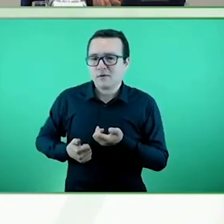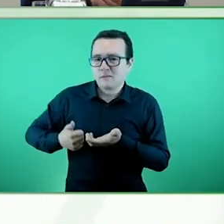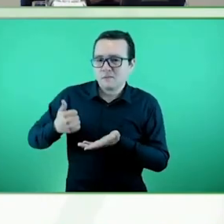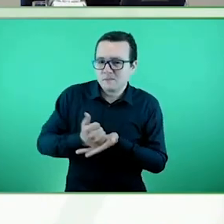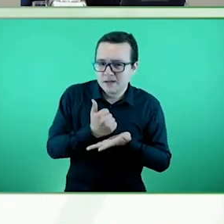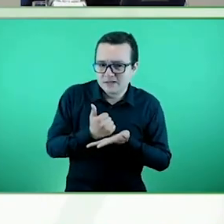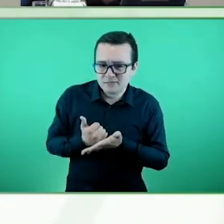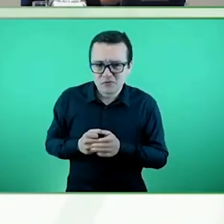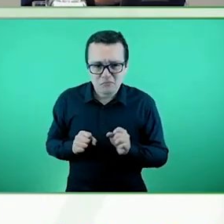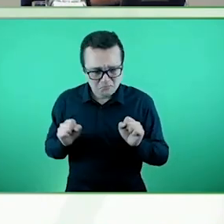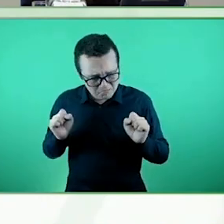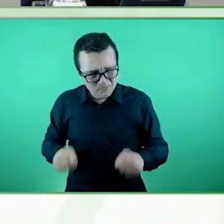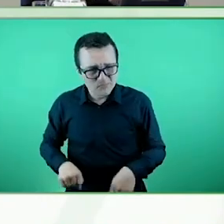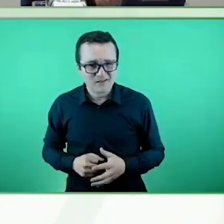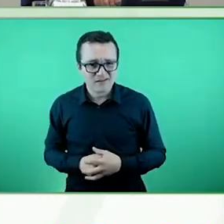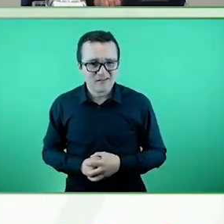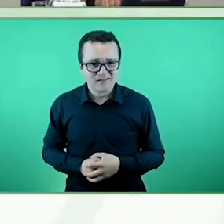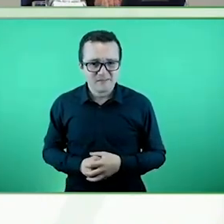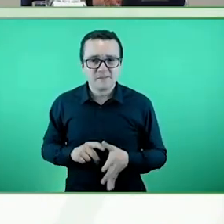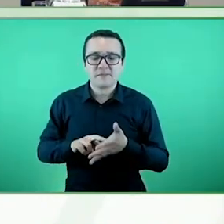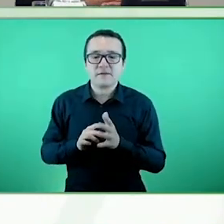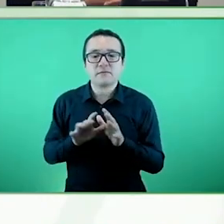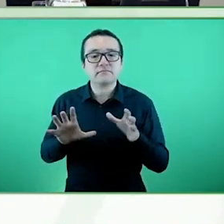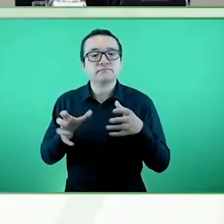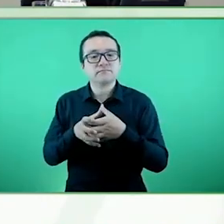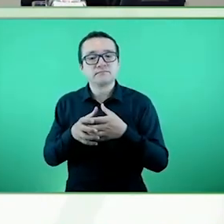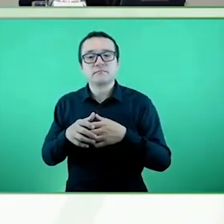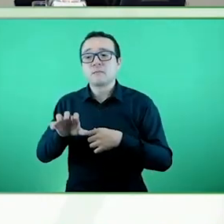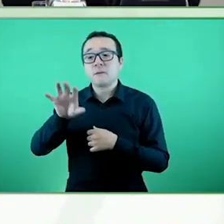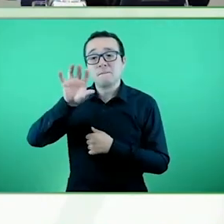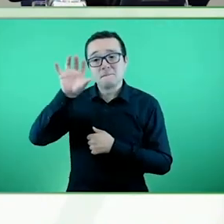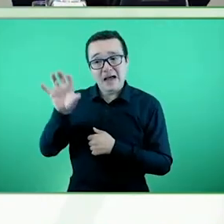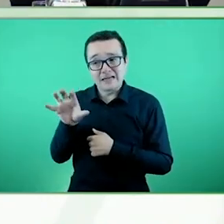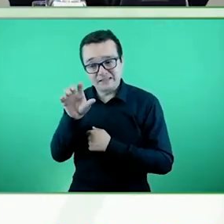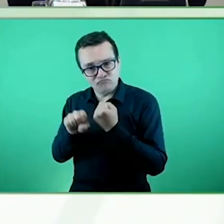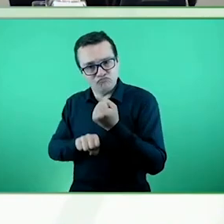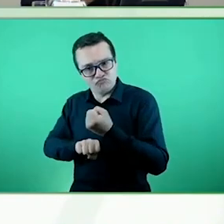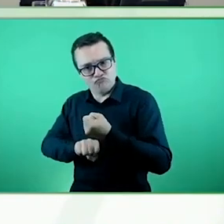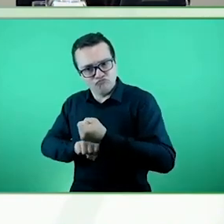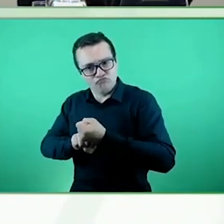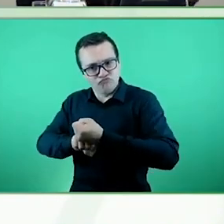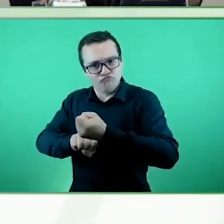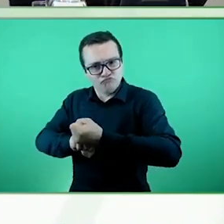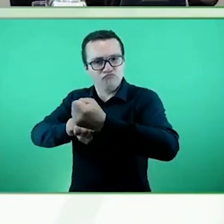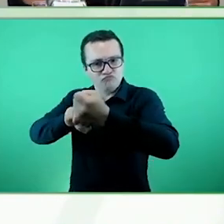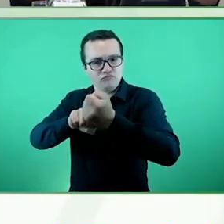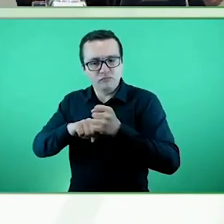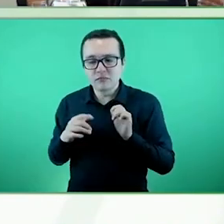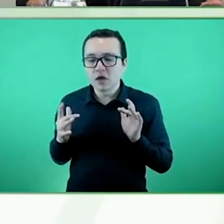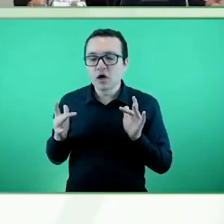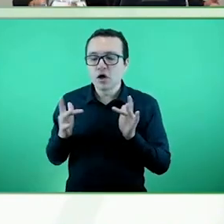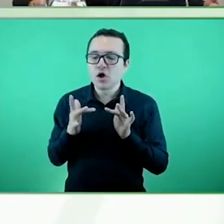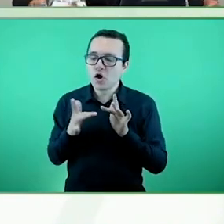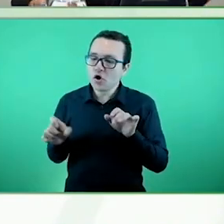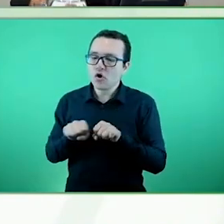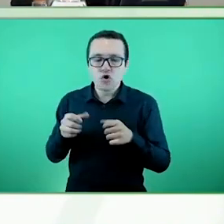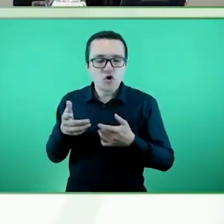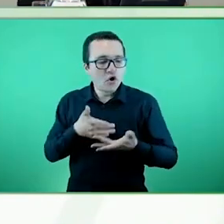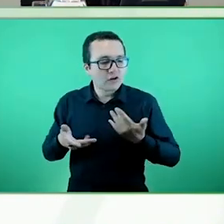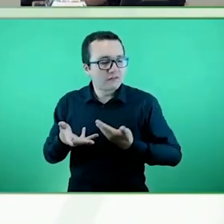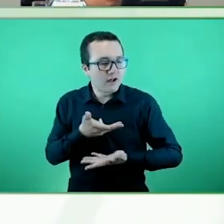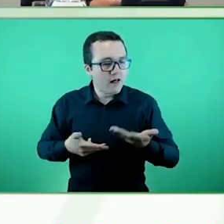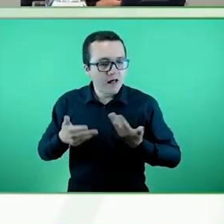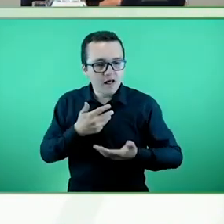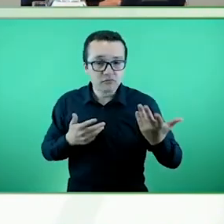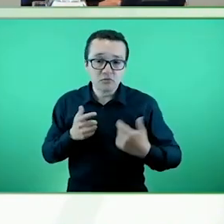apoyar a los países en materia de conectividad, que esta conectividad sea significativa y que llegue no únicamente a niñas, mujeres, personas con discapacidad, pero a